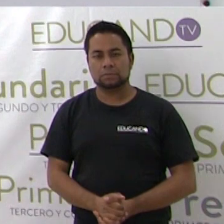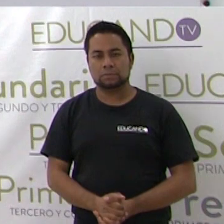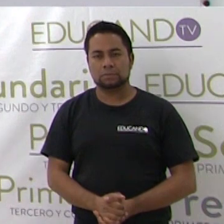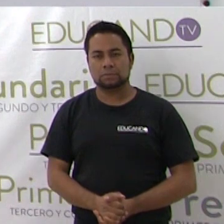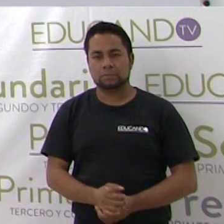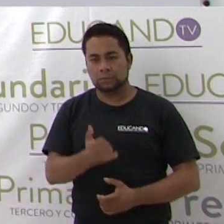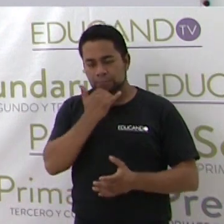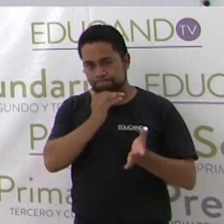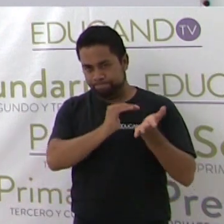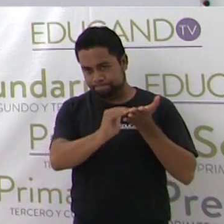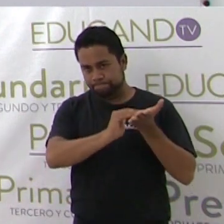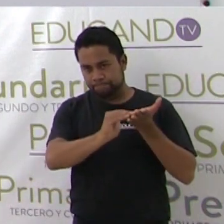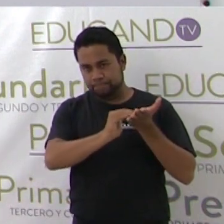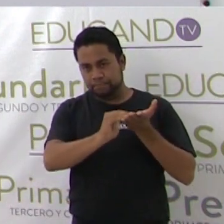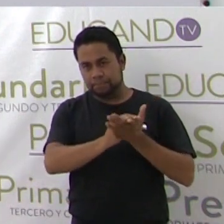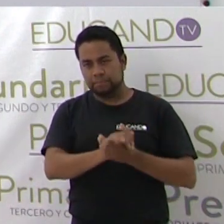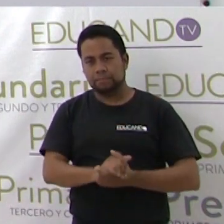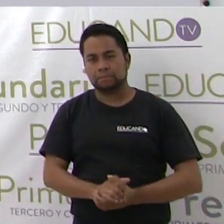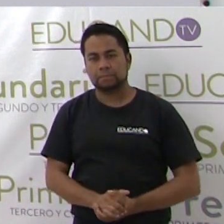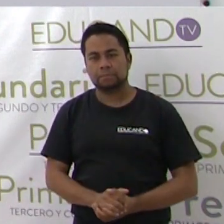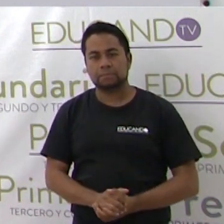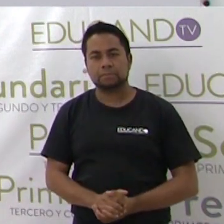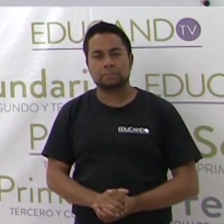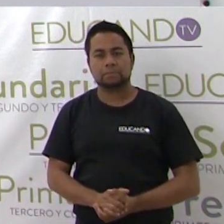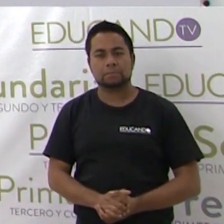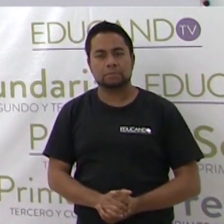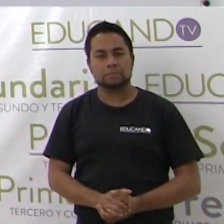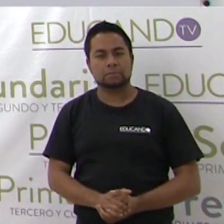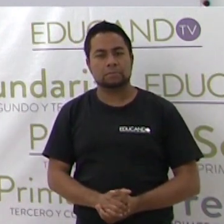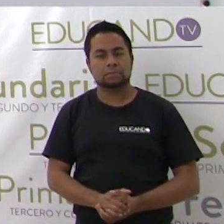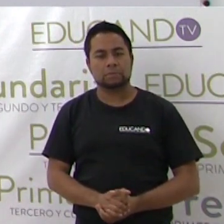voy a volver a escribir. Ayer